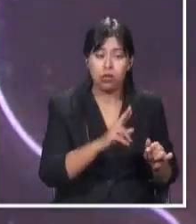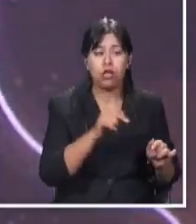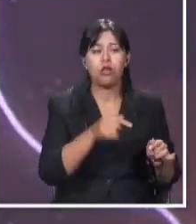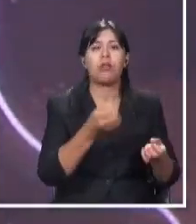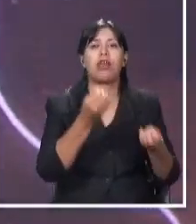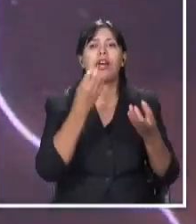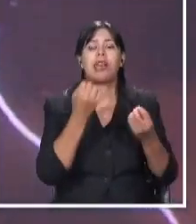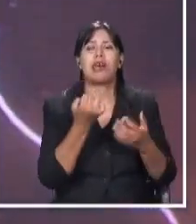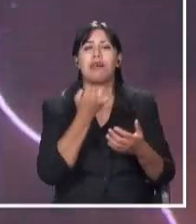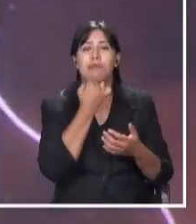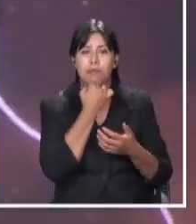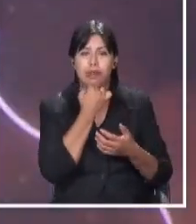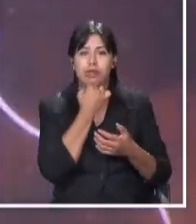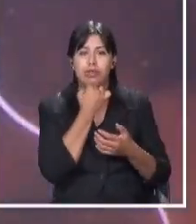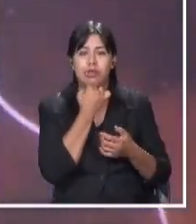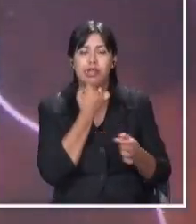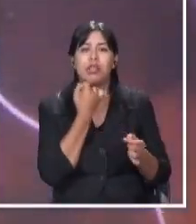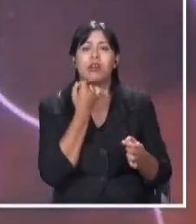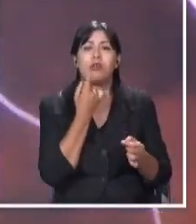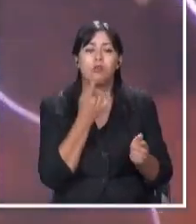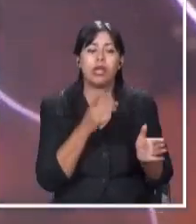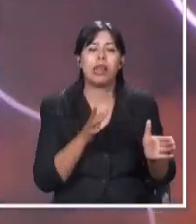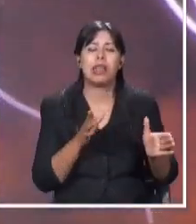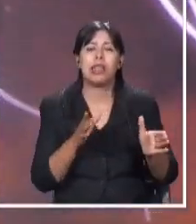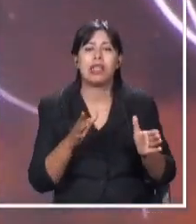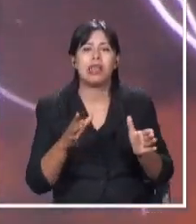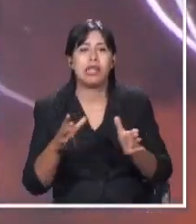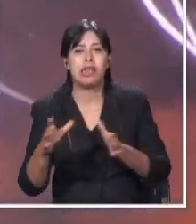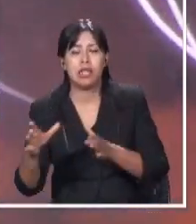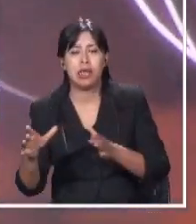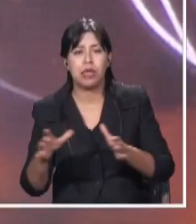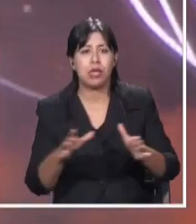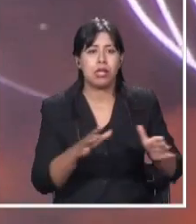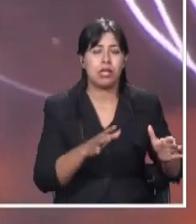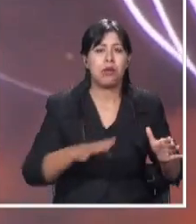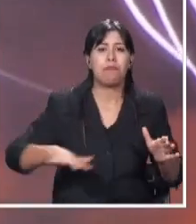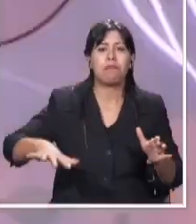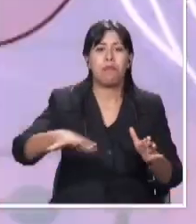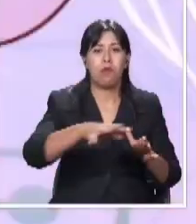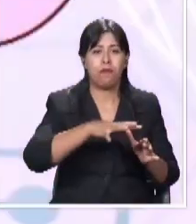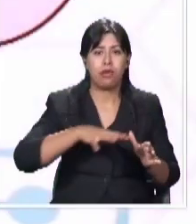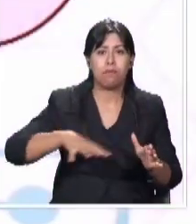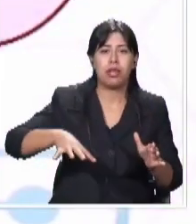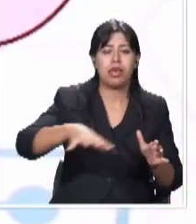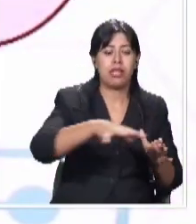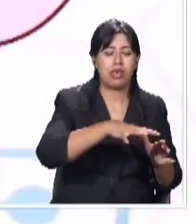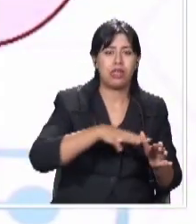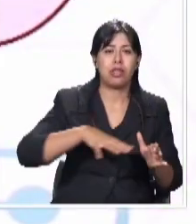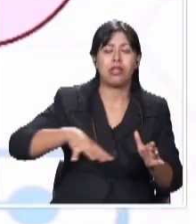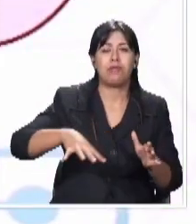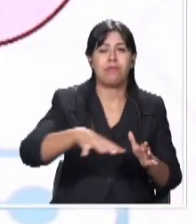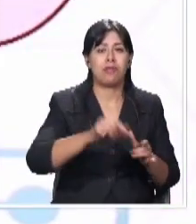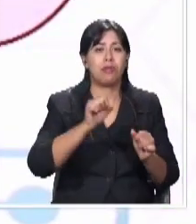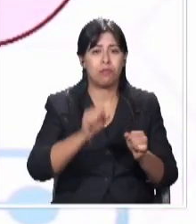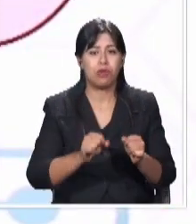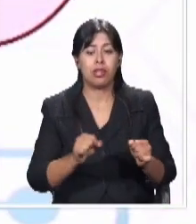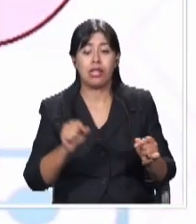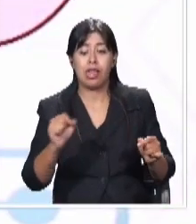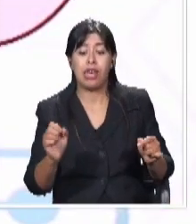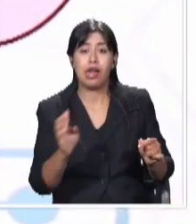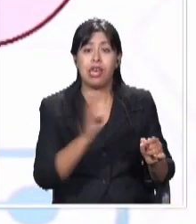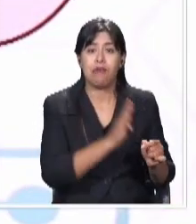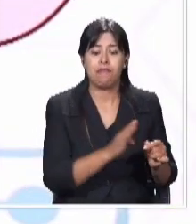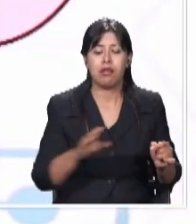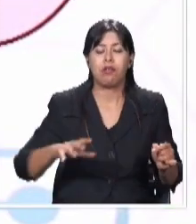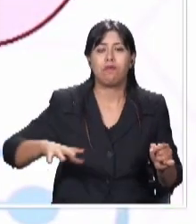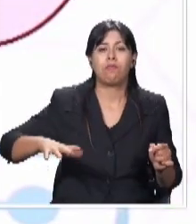aprender cuáles son las secuencias de movimientos que tengo que realizar para poder desplazarme del punto A al punto B. ¿Ya?